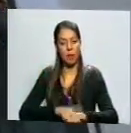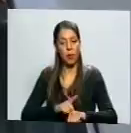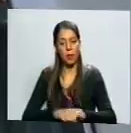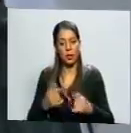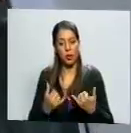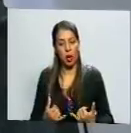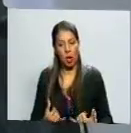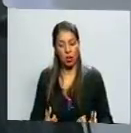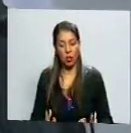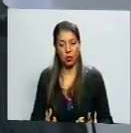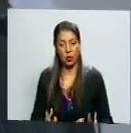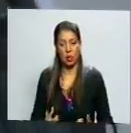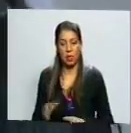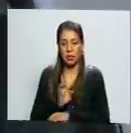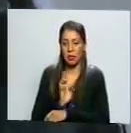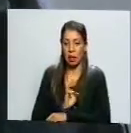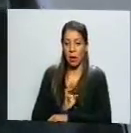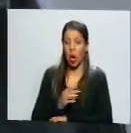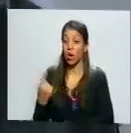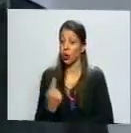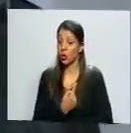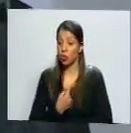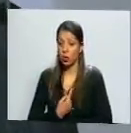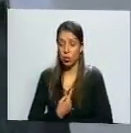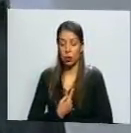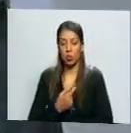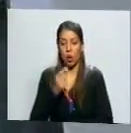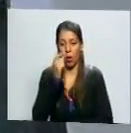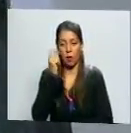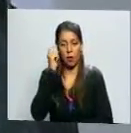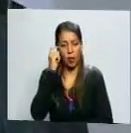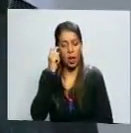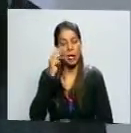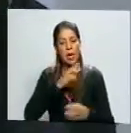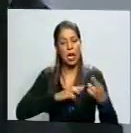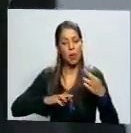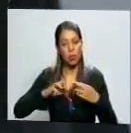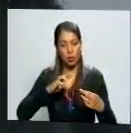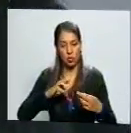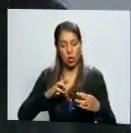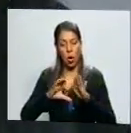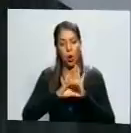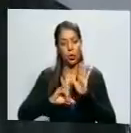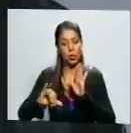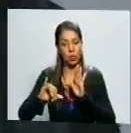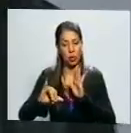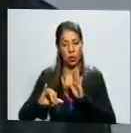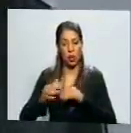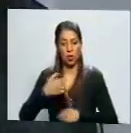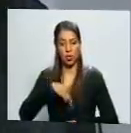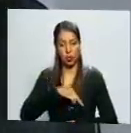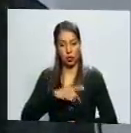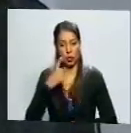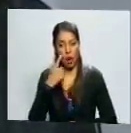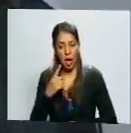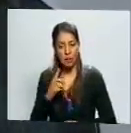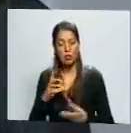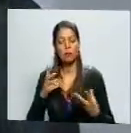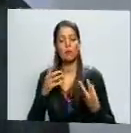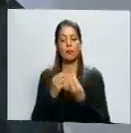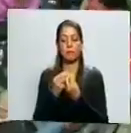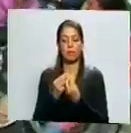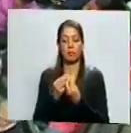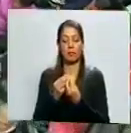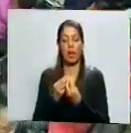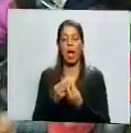año, muy rápido. Y nosotros y nosotras, las constituyentes y los constituyentes, estaremos allí también